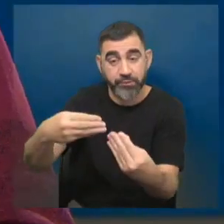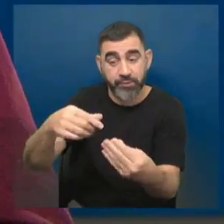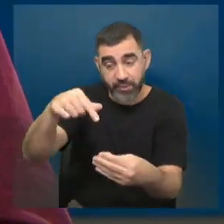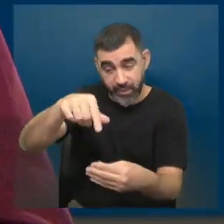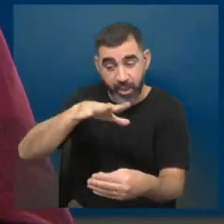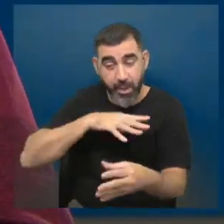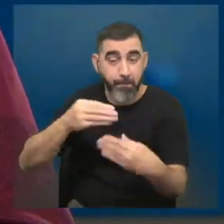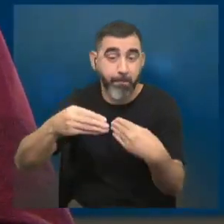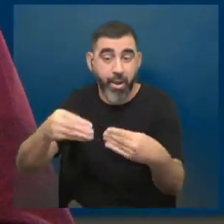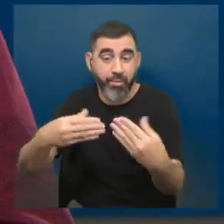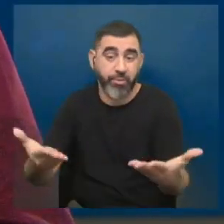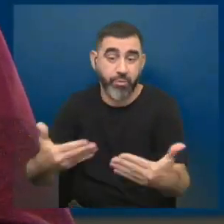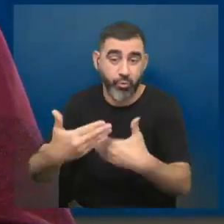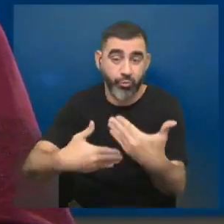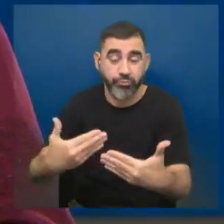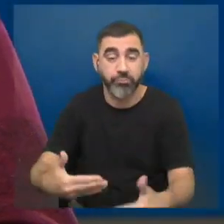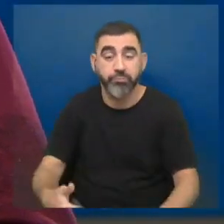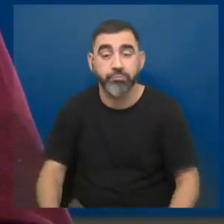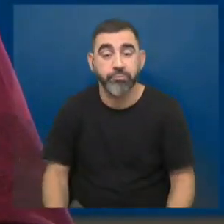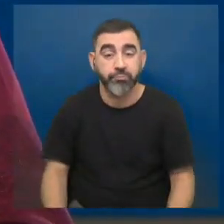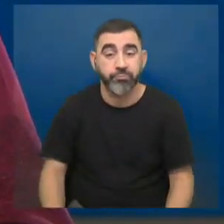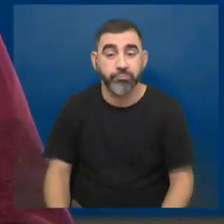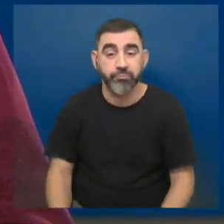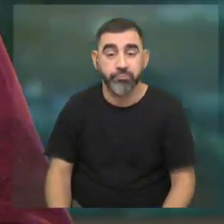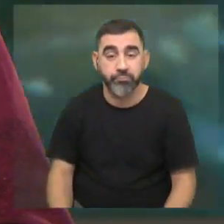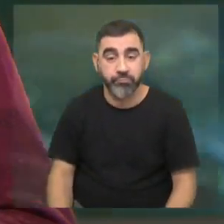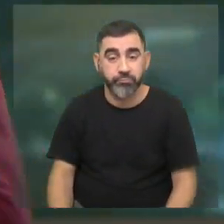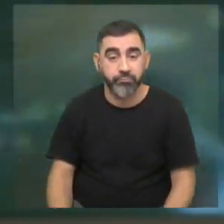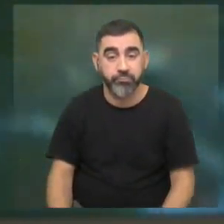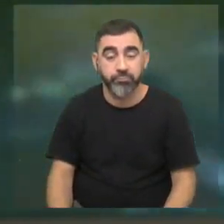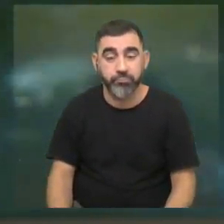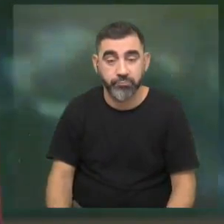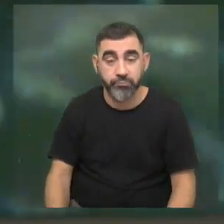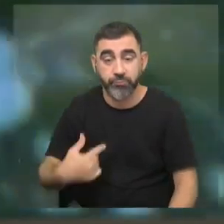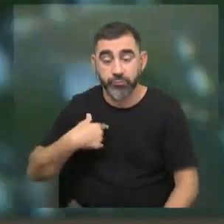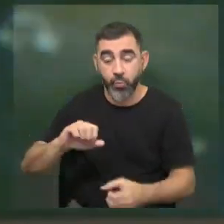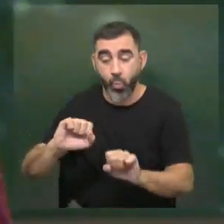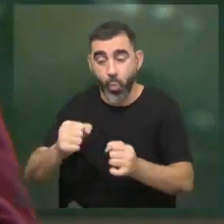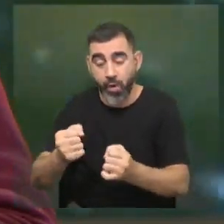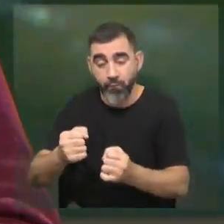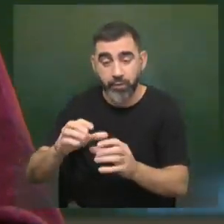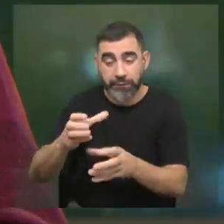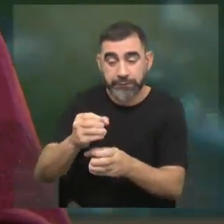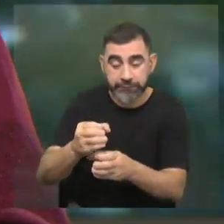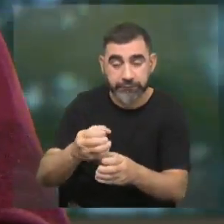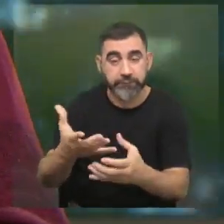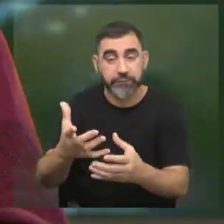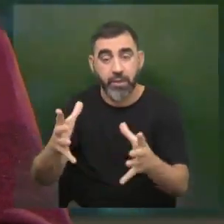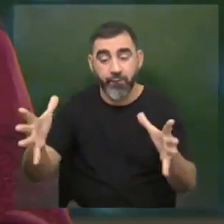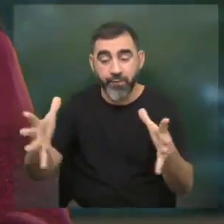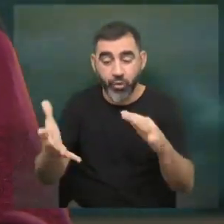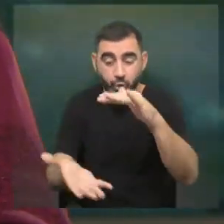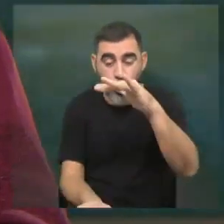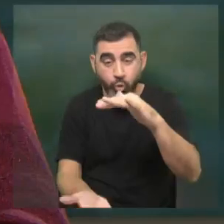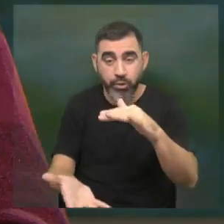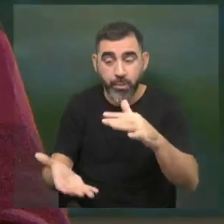áreas, ¿no? El transporte, los automóviles actualmente de alta gama, miembros de competición, son de este tipo de materiales.